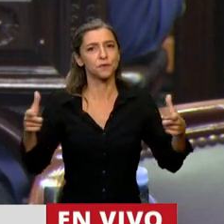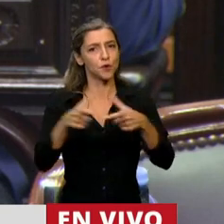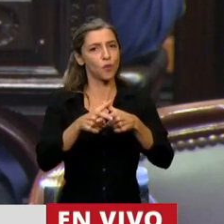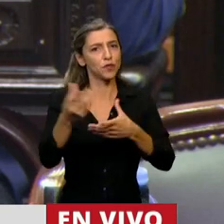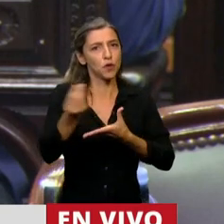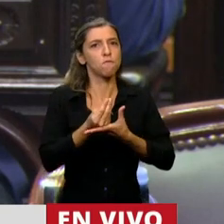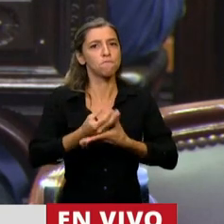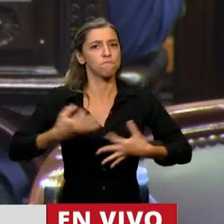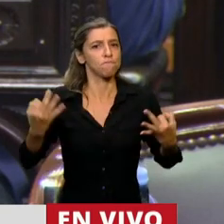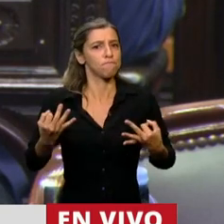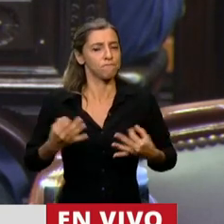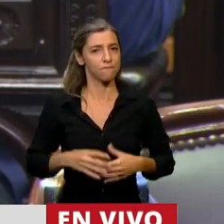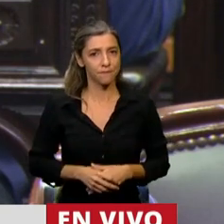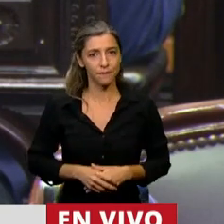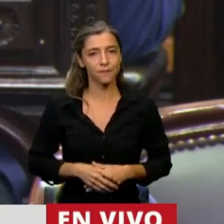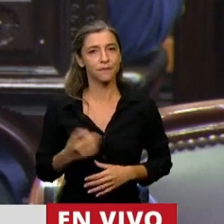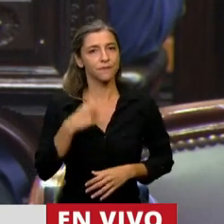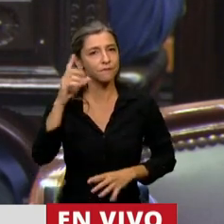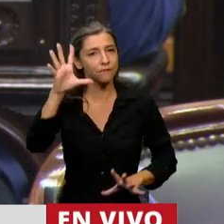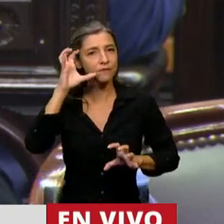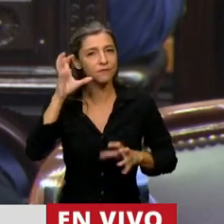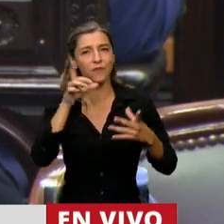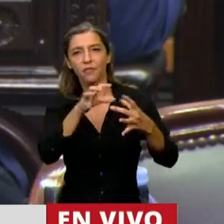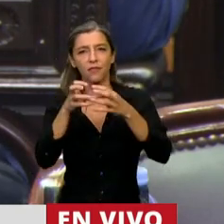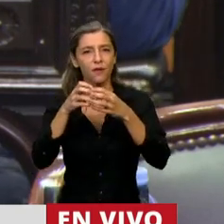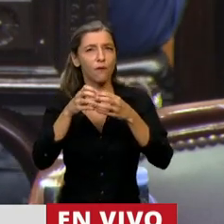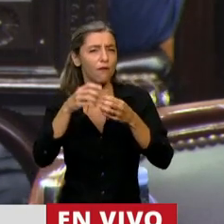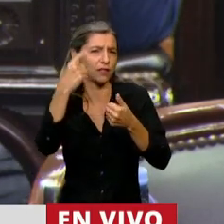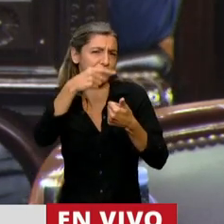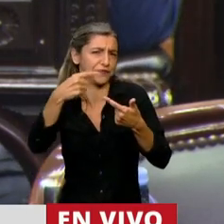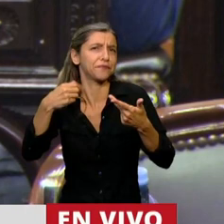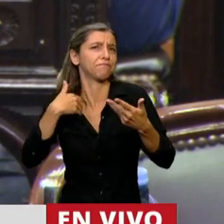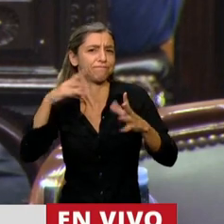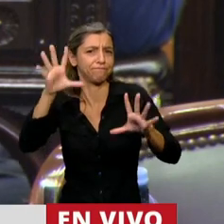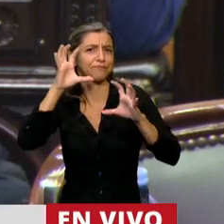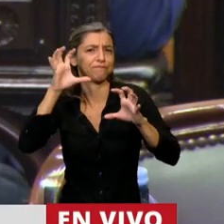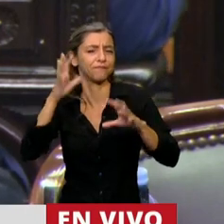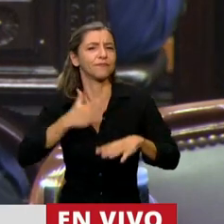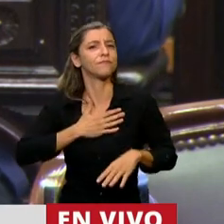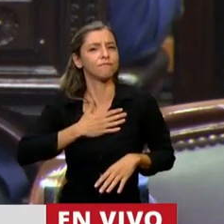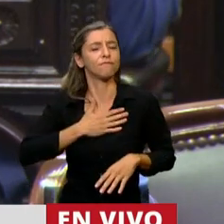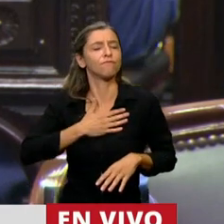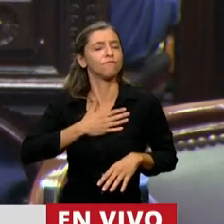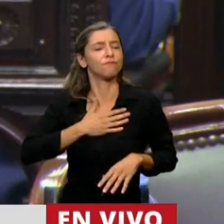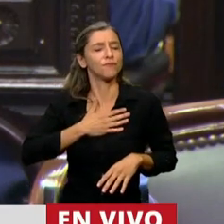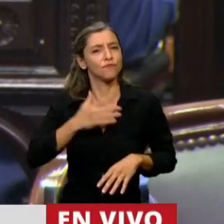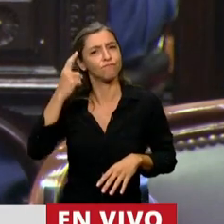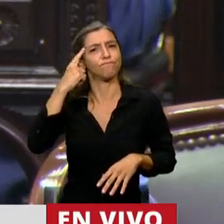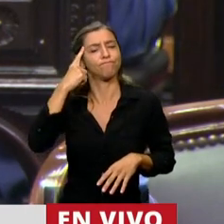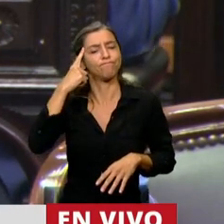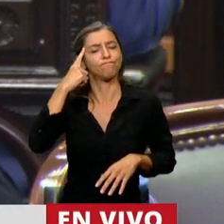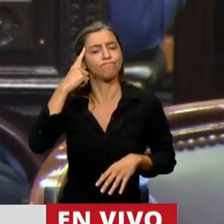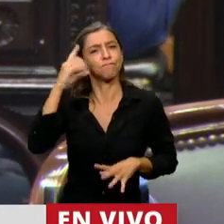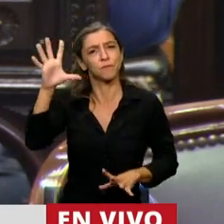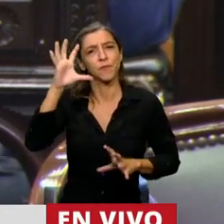Se recuerdan muchos debates de él, yo particularmente los sigo, y hasta poco tiempo antes de